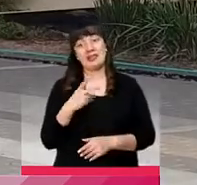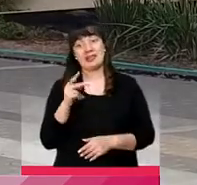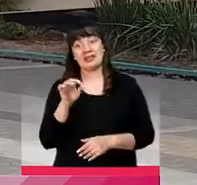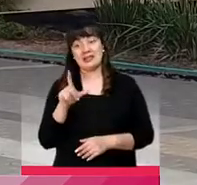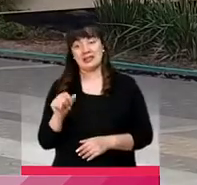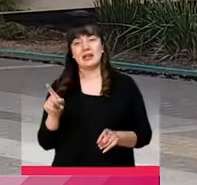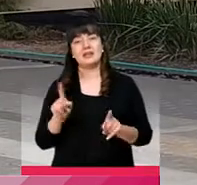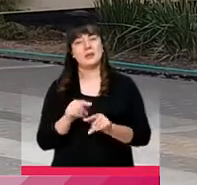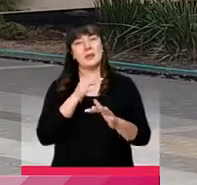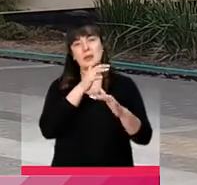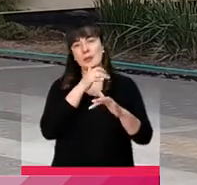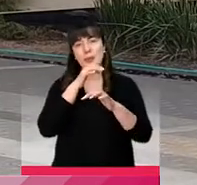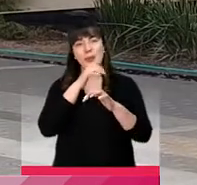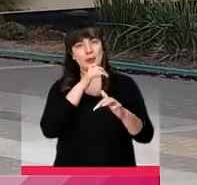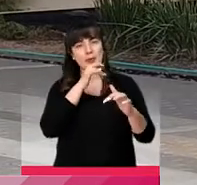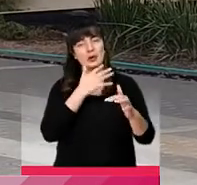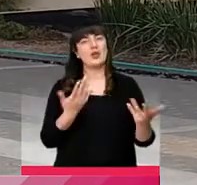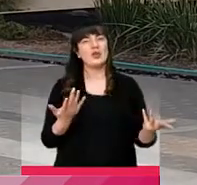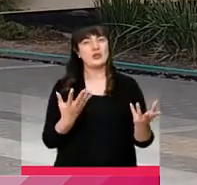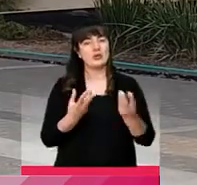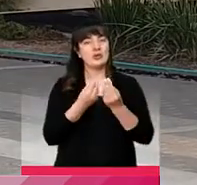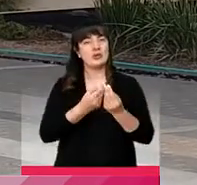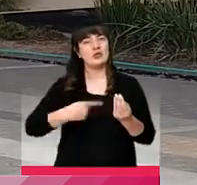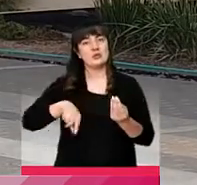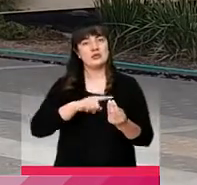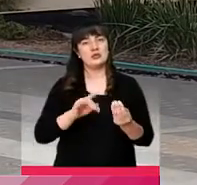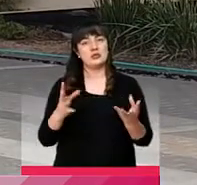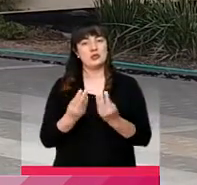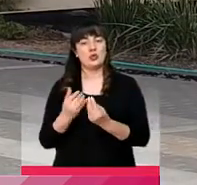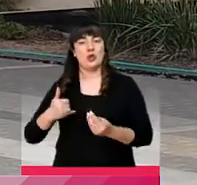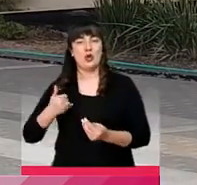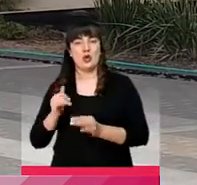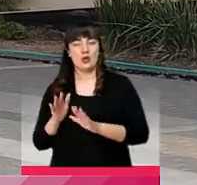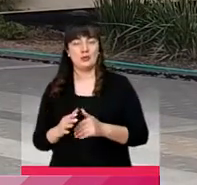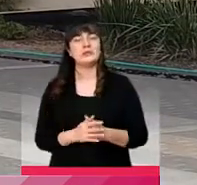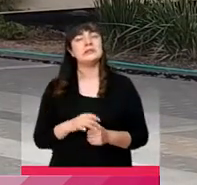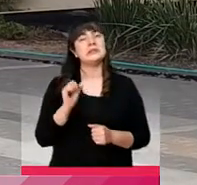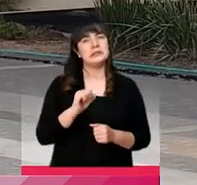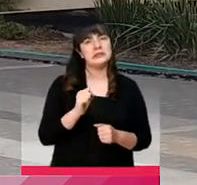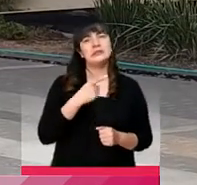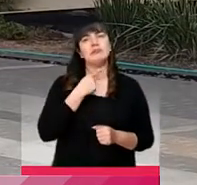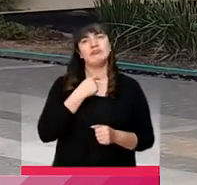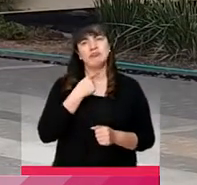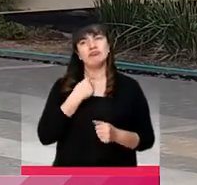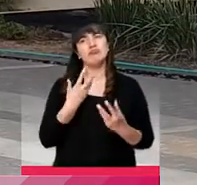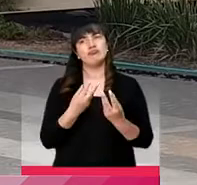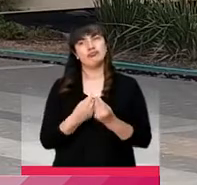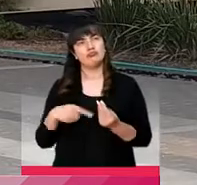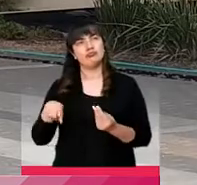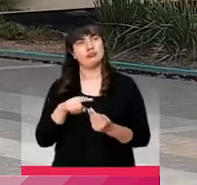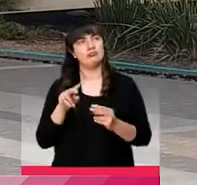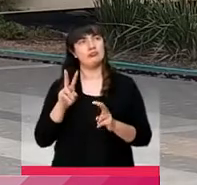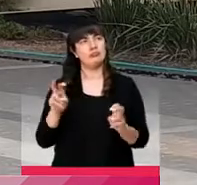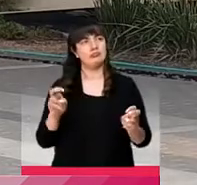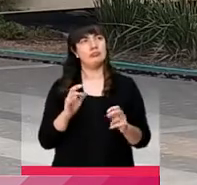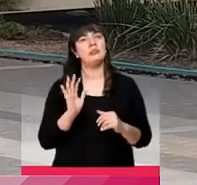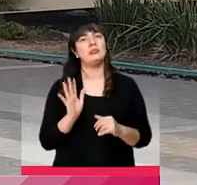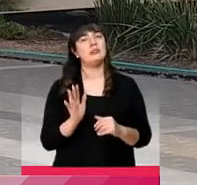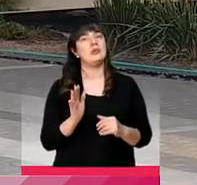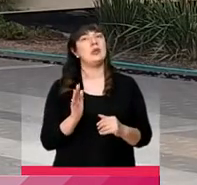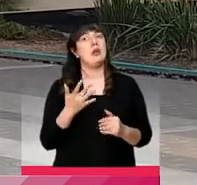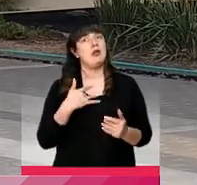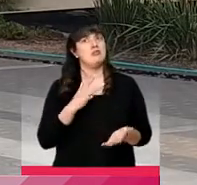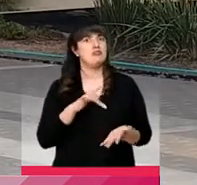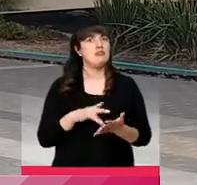flauta traversa, pero en la Banda Sinfónica Prejuvenil. Sí, a mí me gustó la flauta traversa porque cuando llegué al salón para ver de